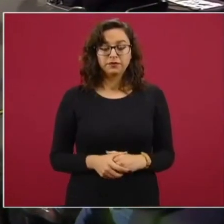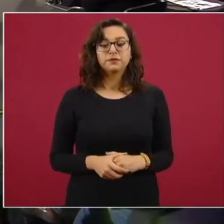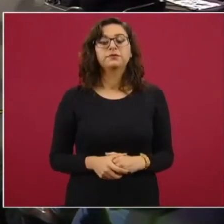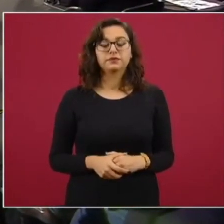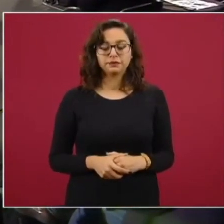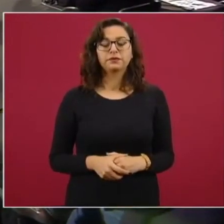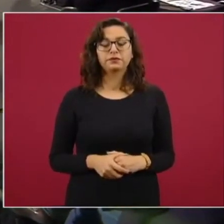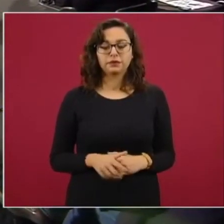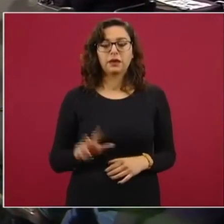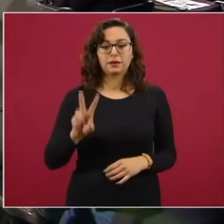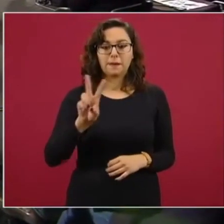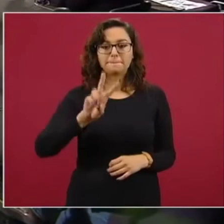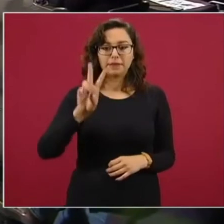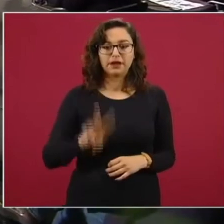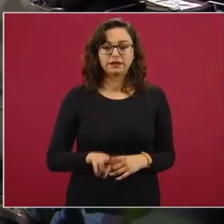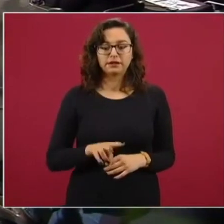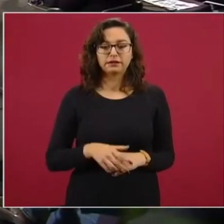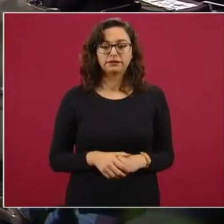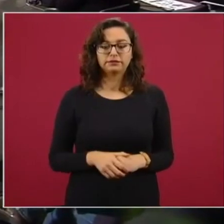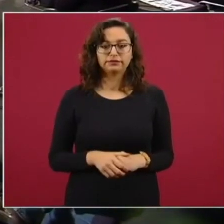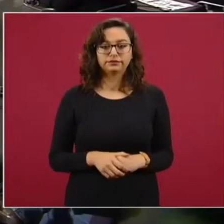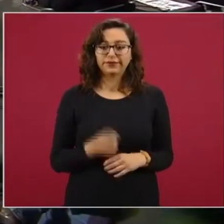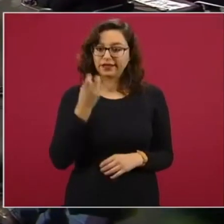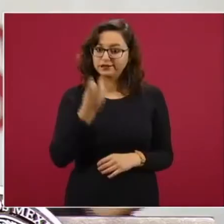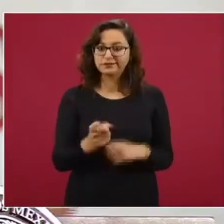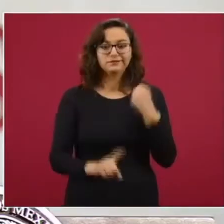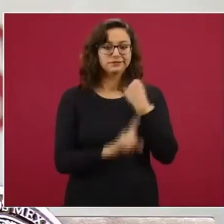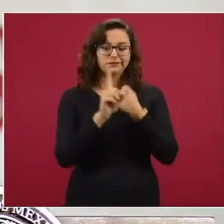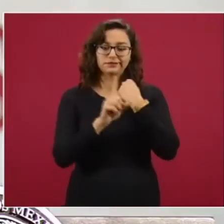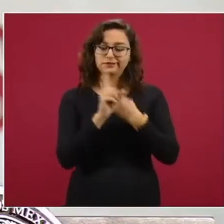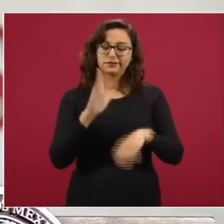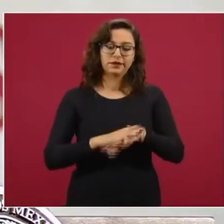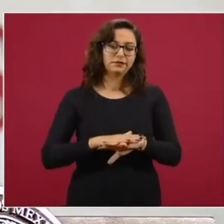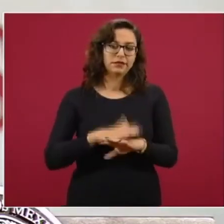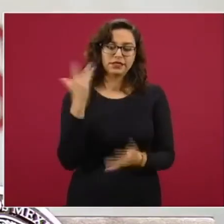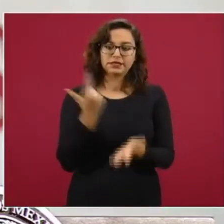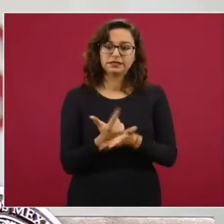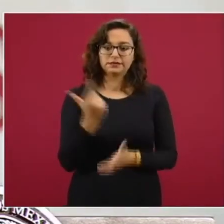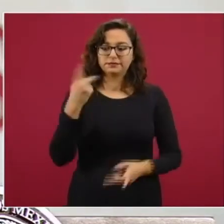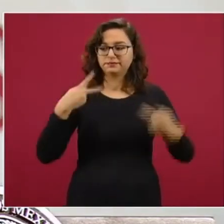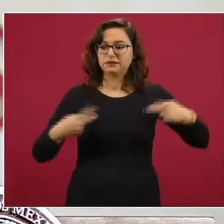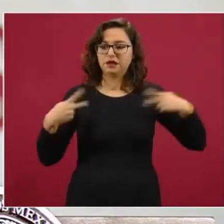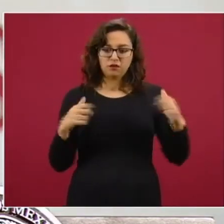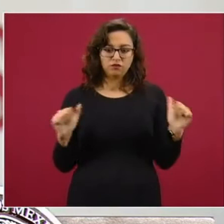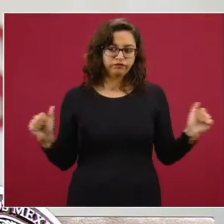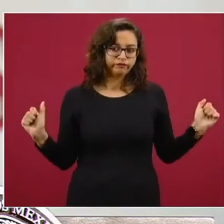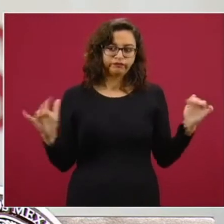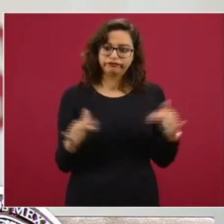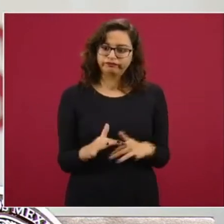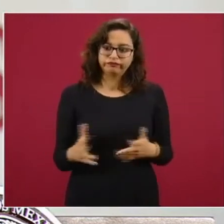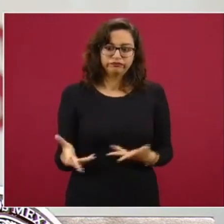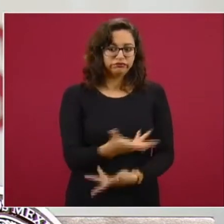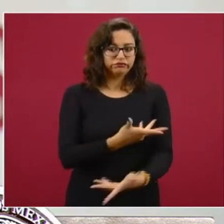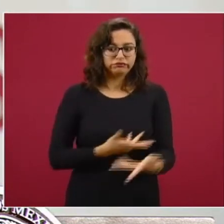Sí, efectivamente, este es el mecanismo principal, la congregación de personas. Aquí aprovecho para comentar algo